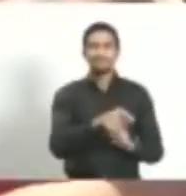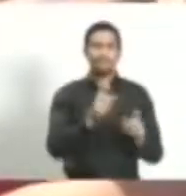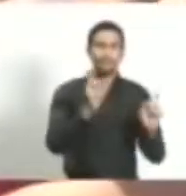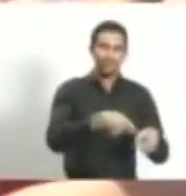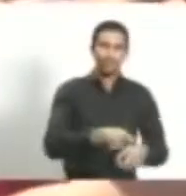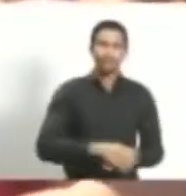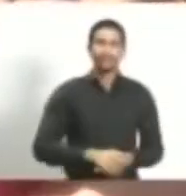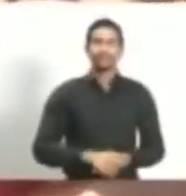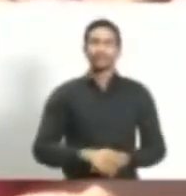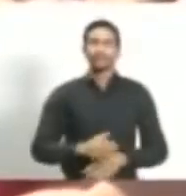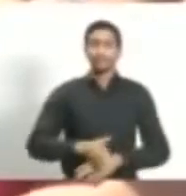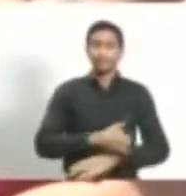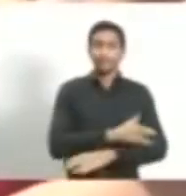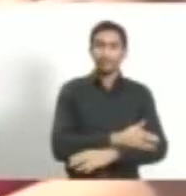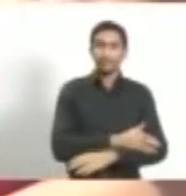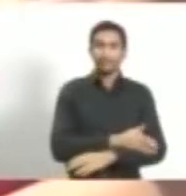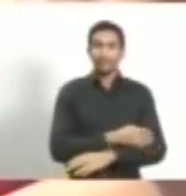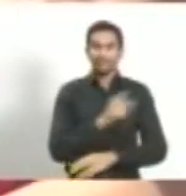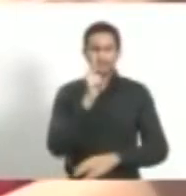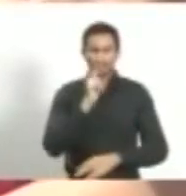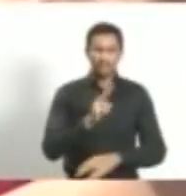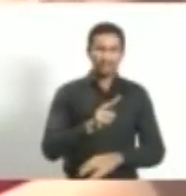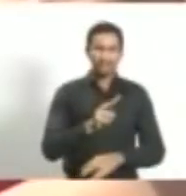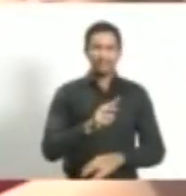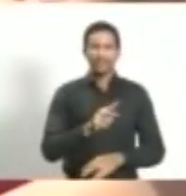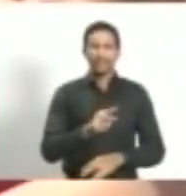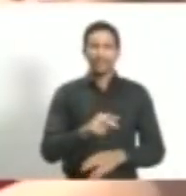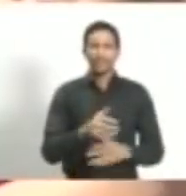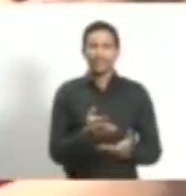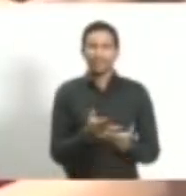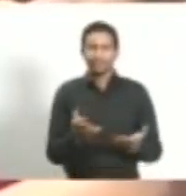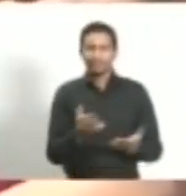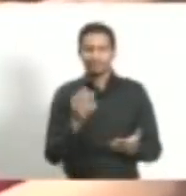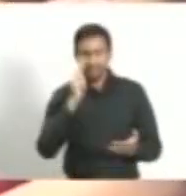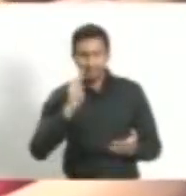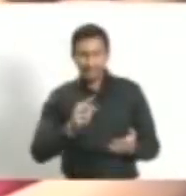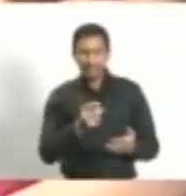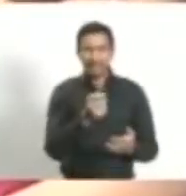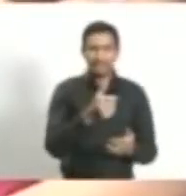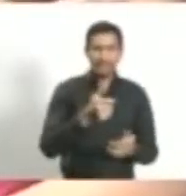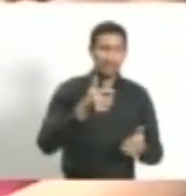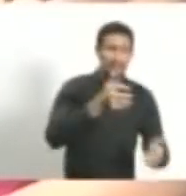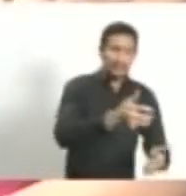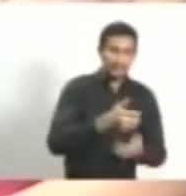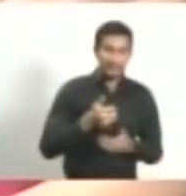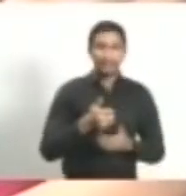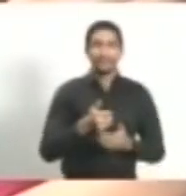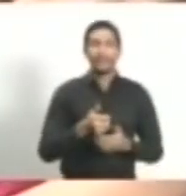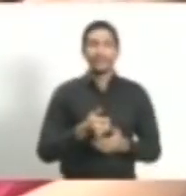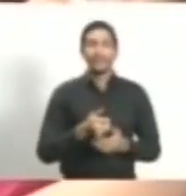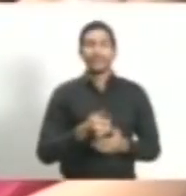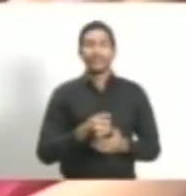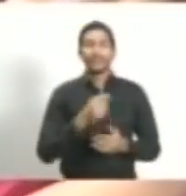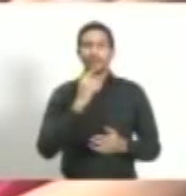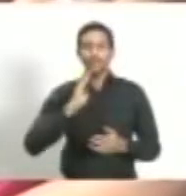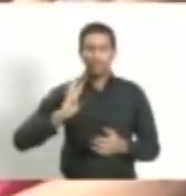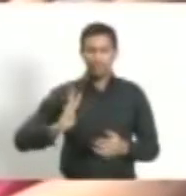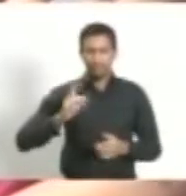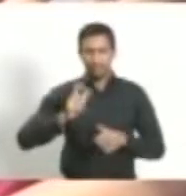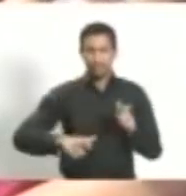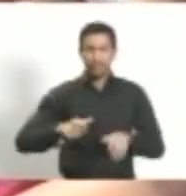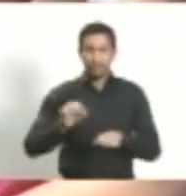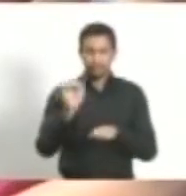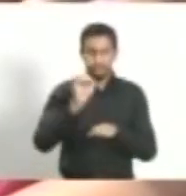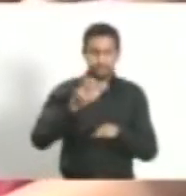Se obtiene en el momento en que van a realizar este hecho la captura de cuatro personas que se movilizaron en un